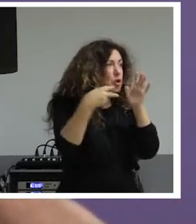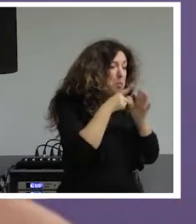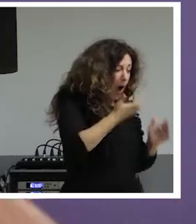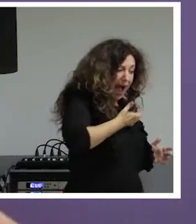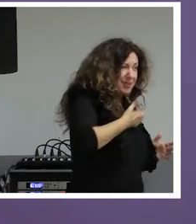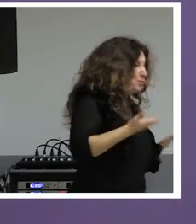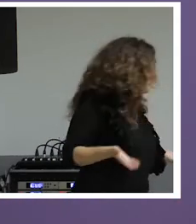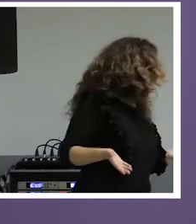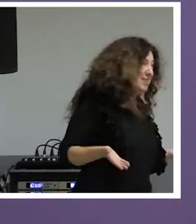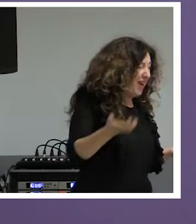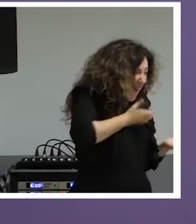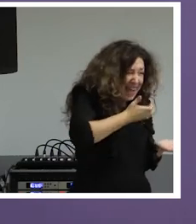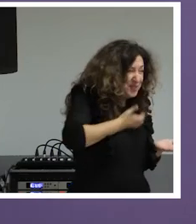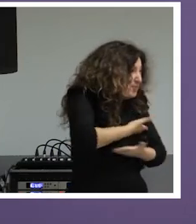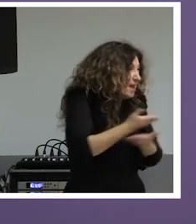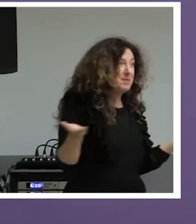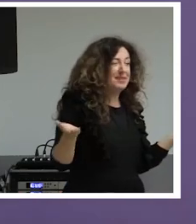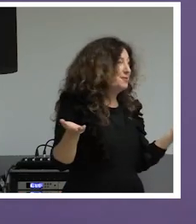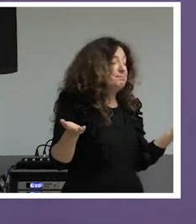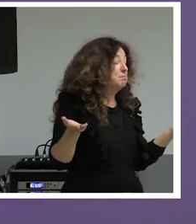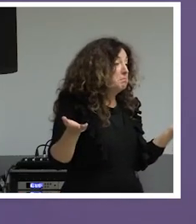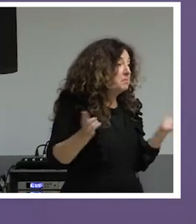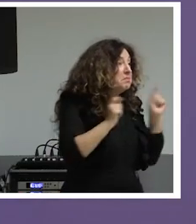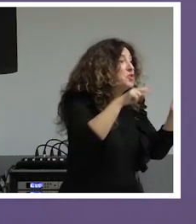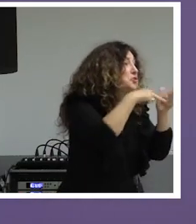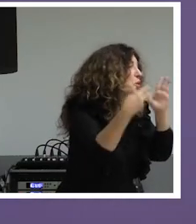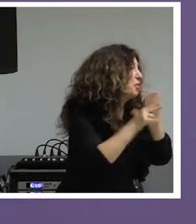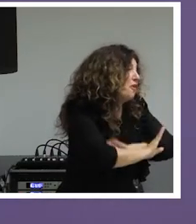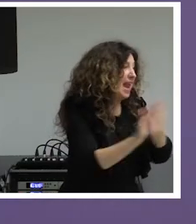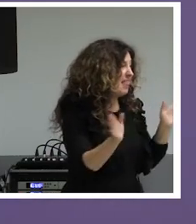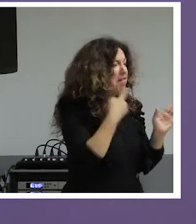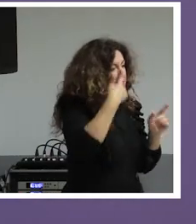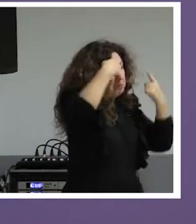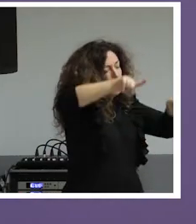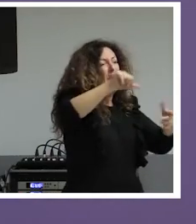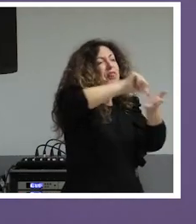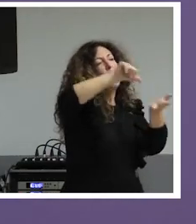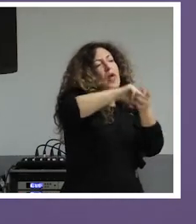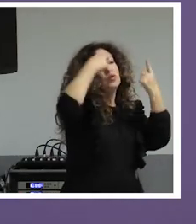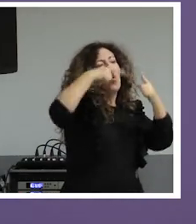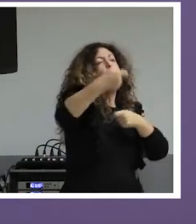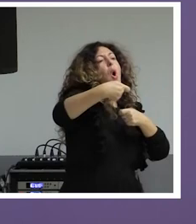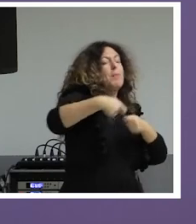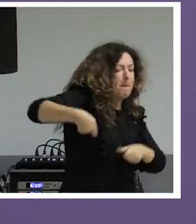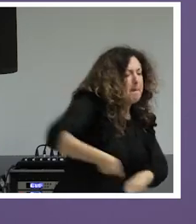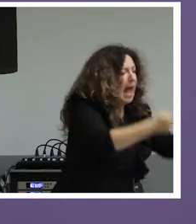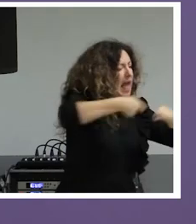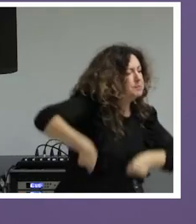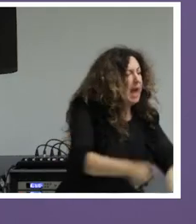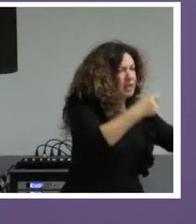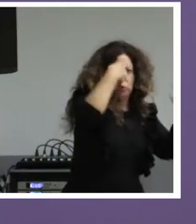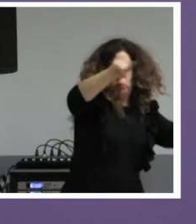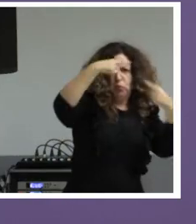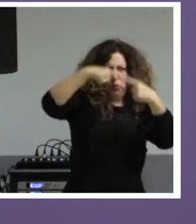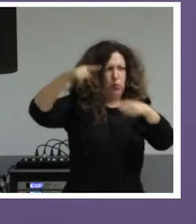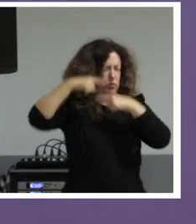despensas solidarias dieron durante filomena fueron capaces de dar soluciones muchos barrios ante un ayuntamiento